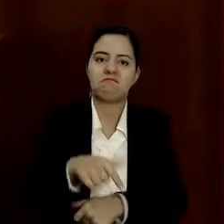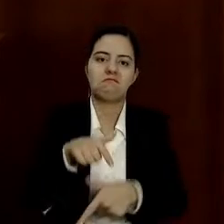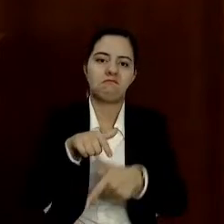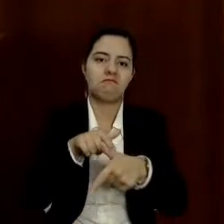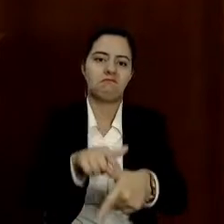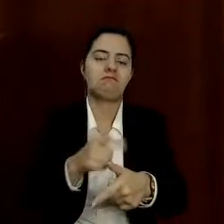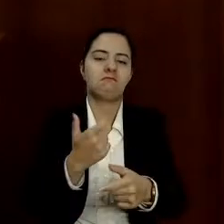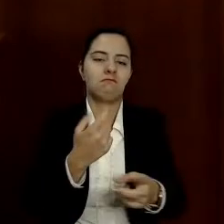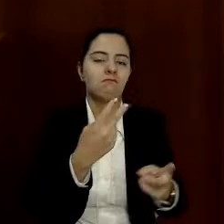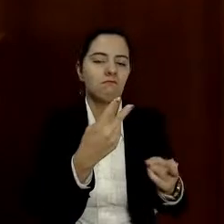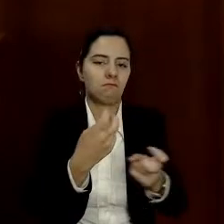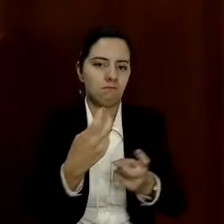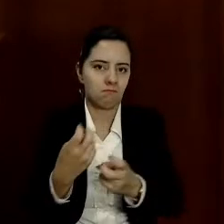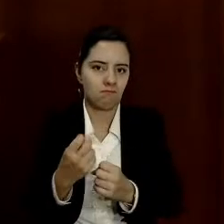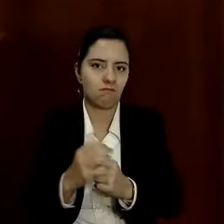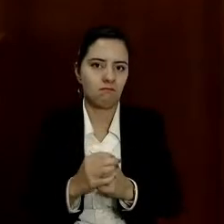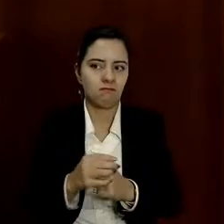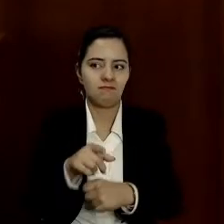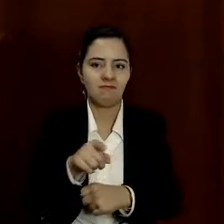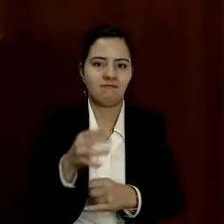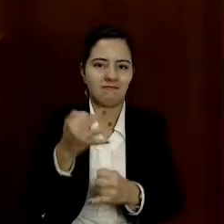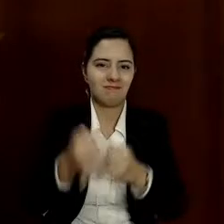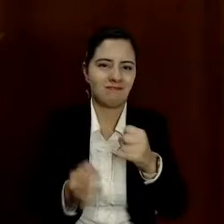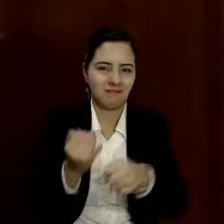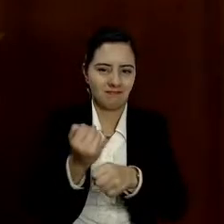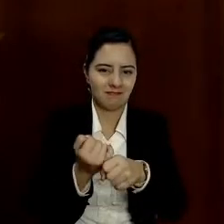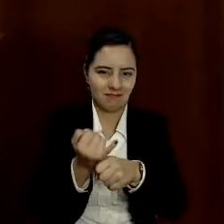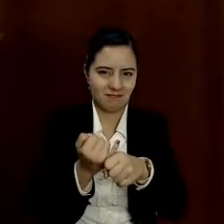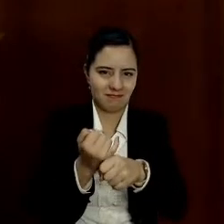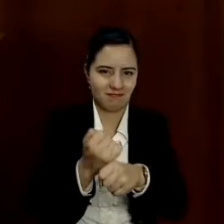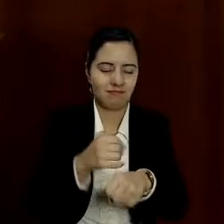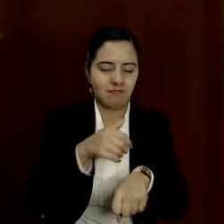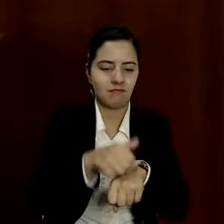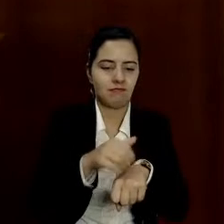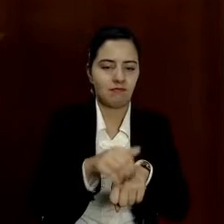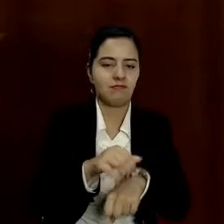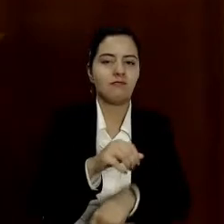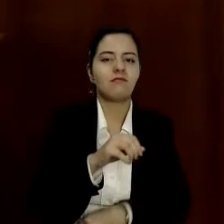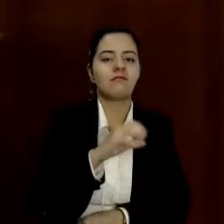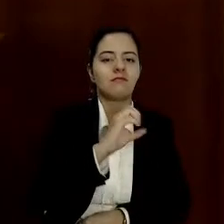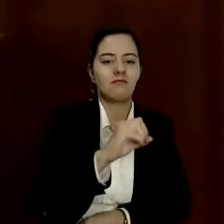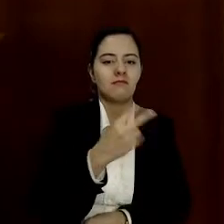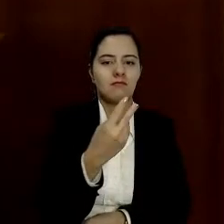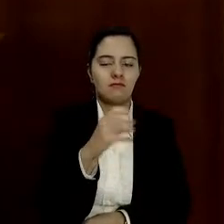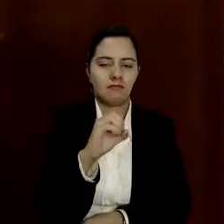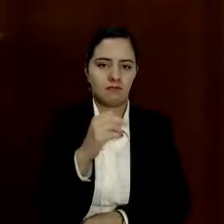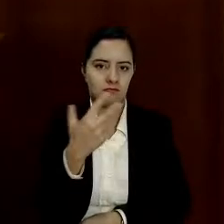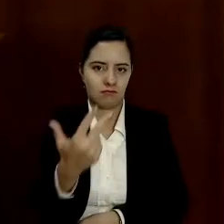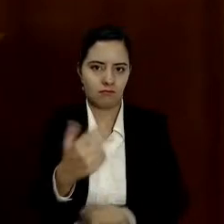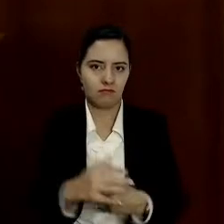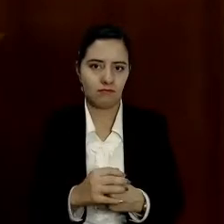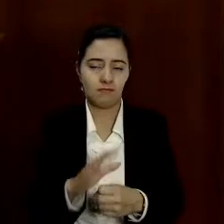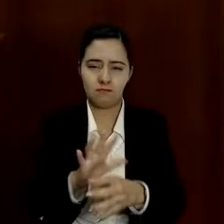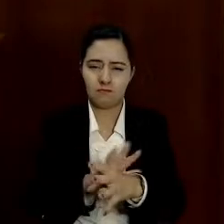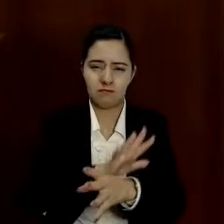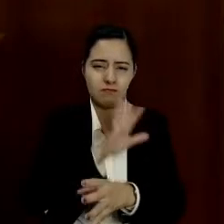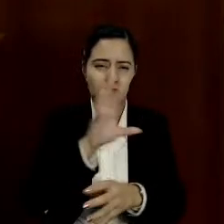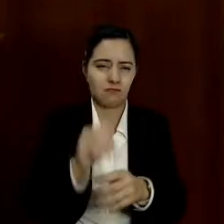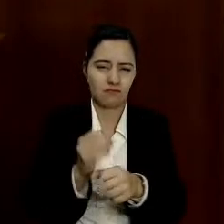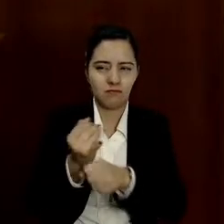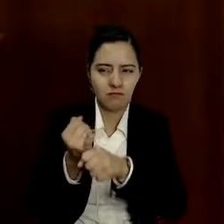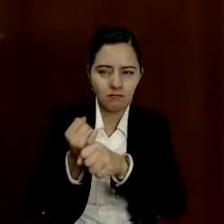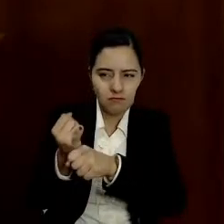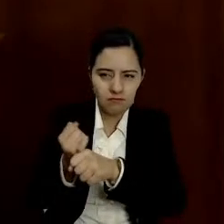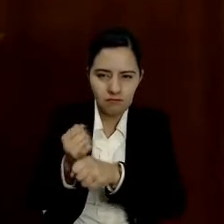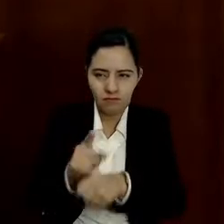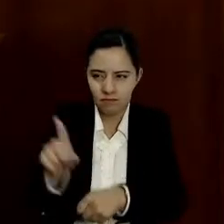última auditoría número 0208. Todas las observaciones y los pliegos de responsabilidades